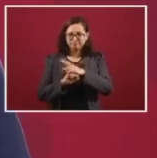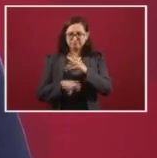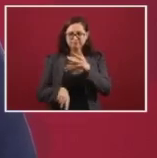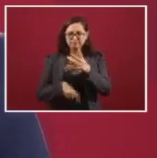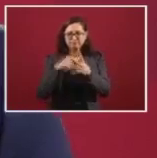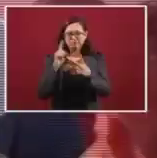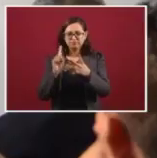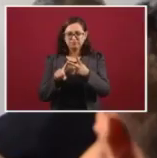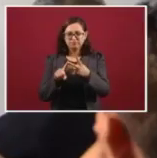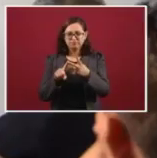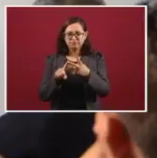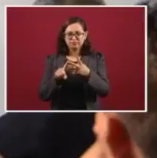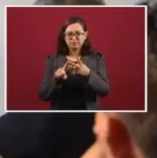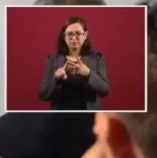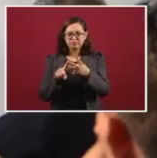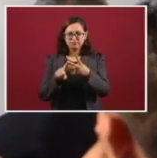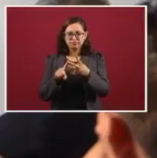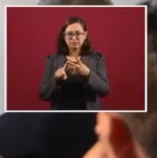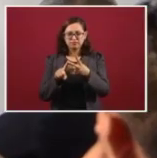el